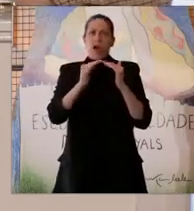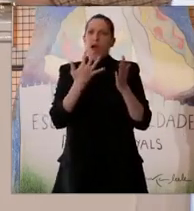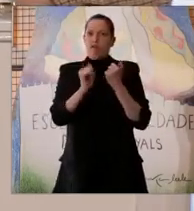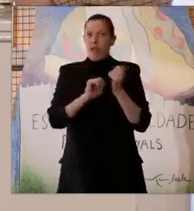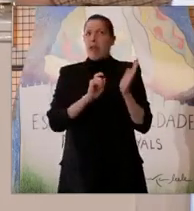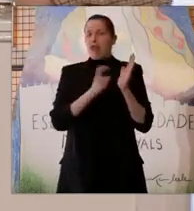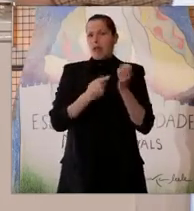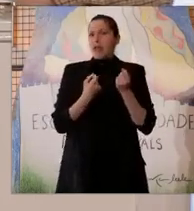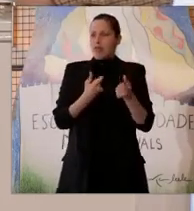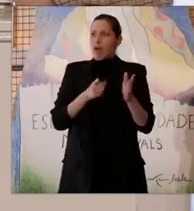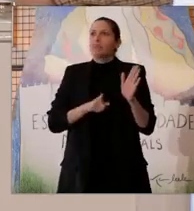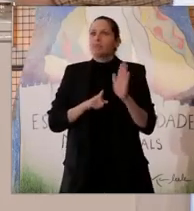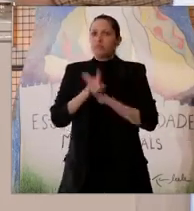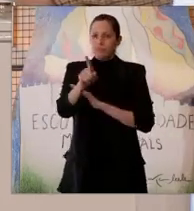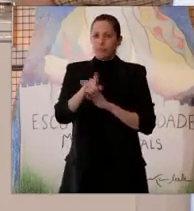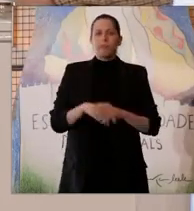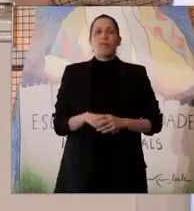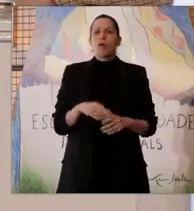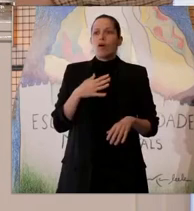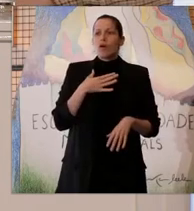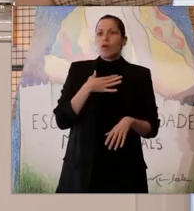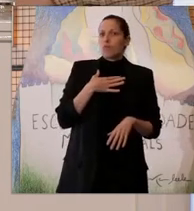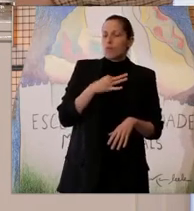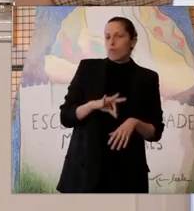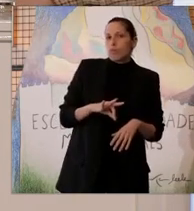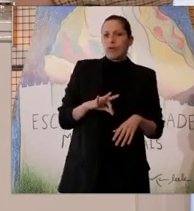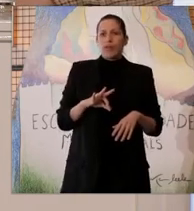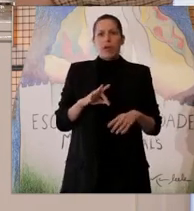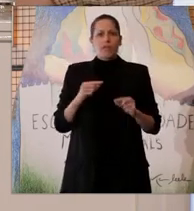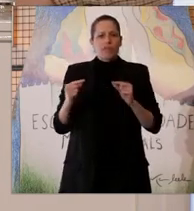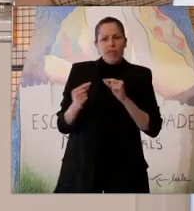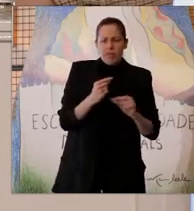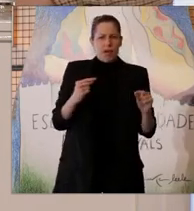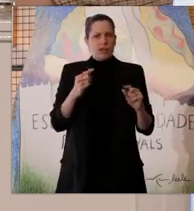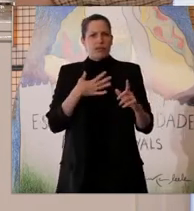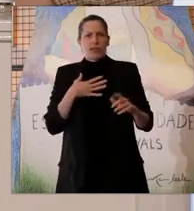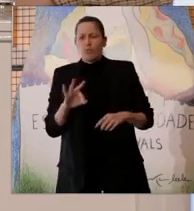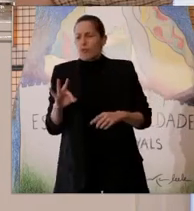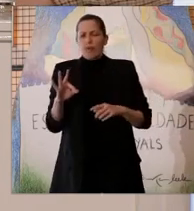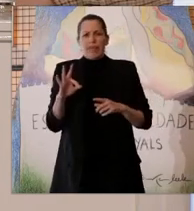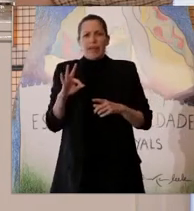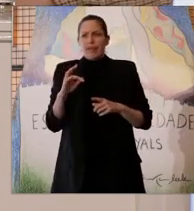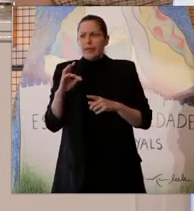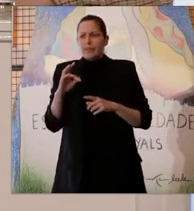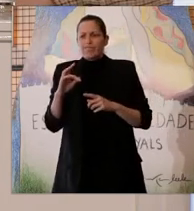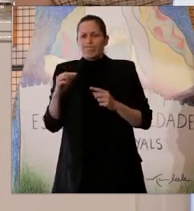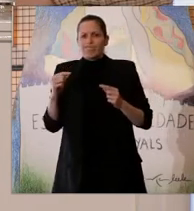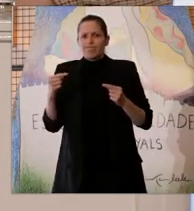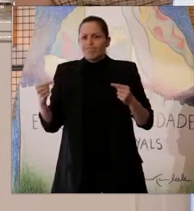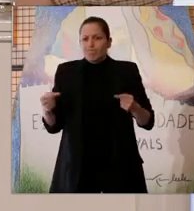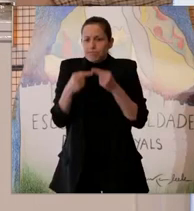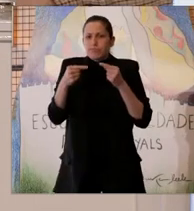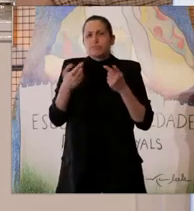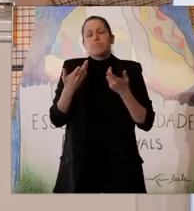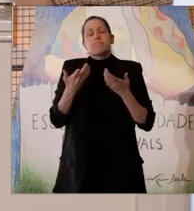Aunque haga mucho ruido contrario al matrimonio homosexual pero en todo caso creo que hay algo más